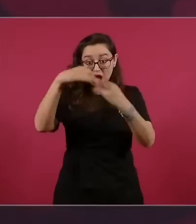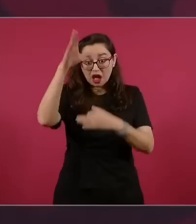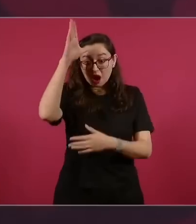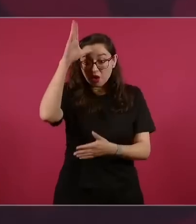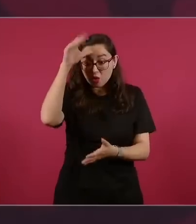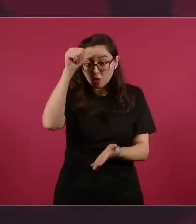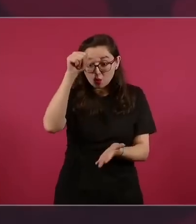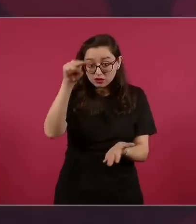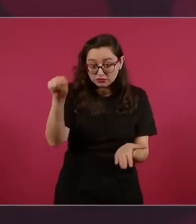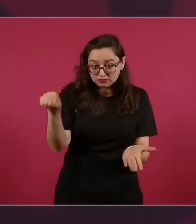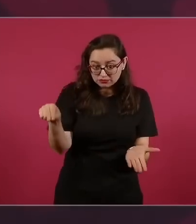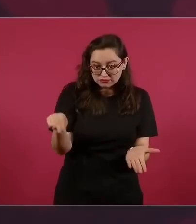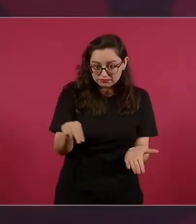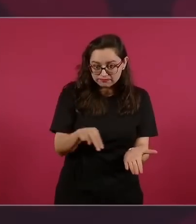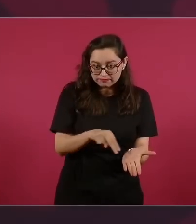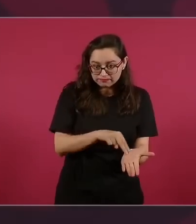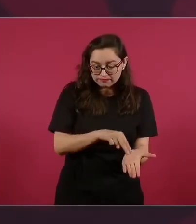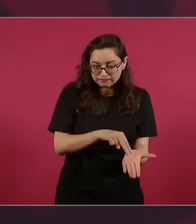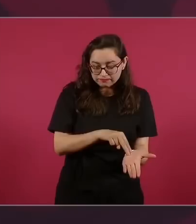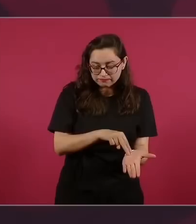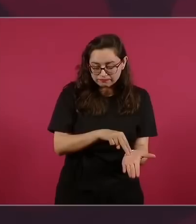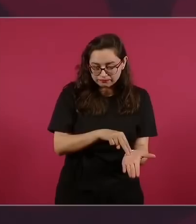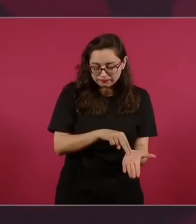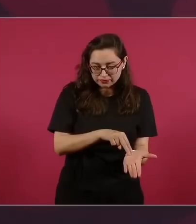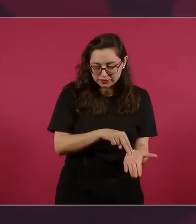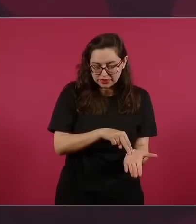para que participe